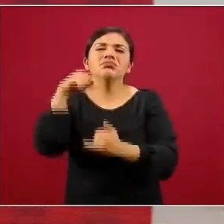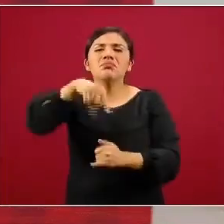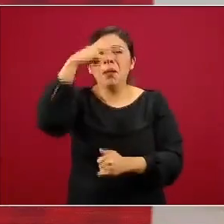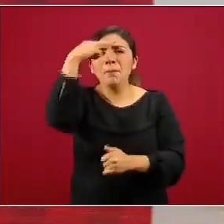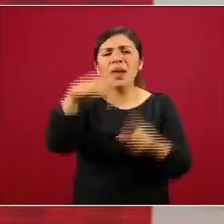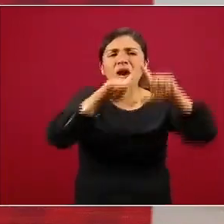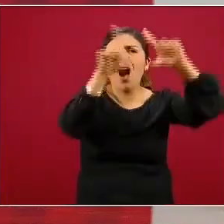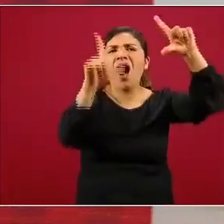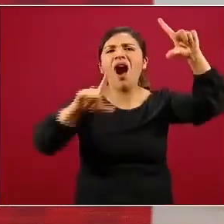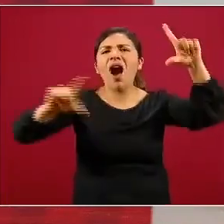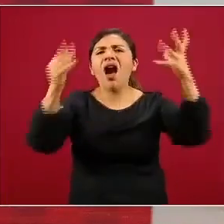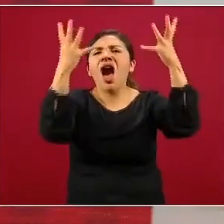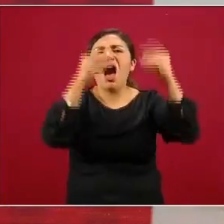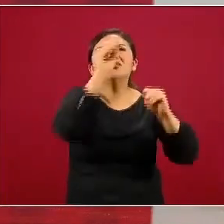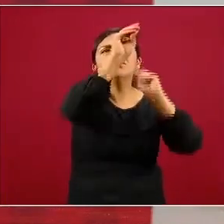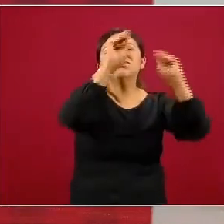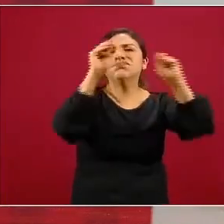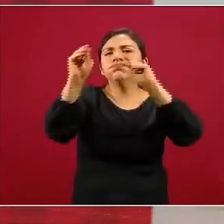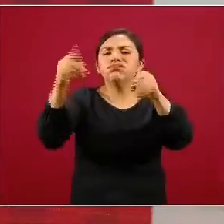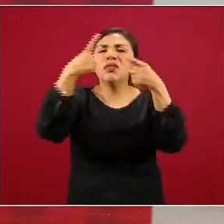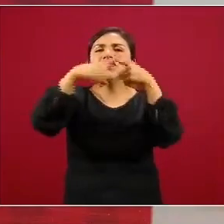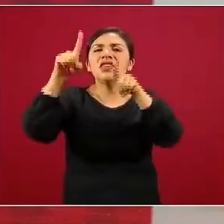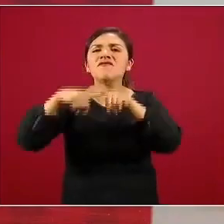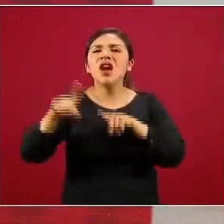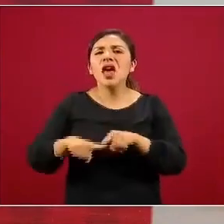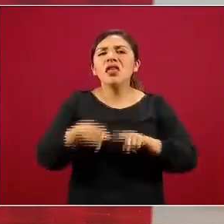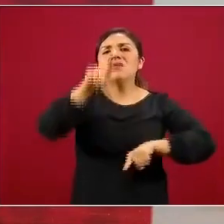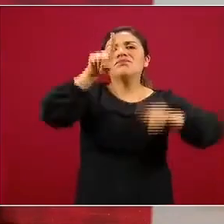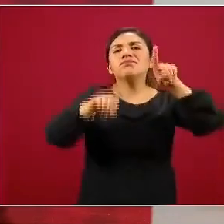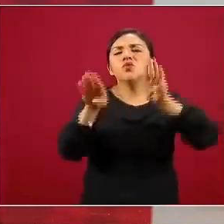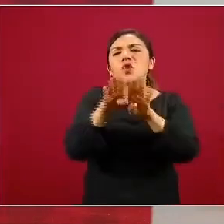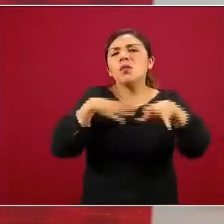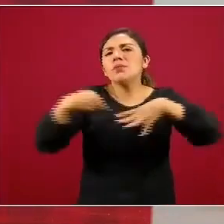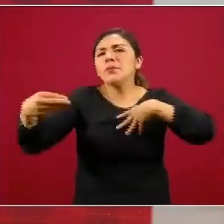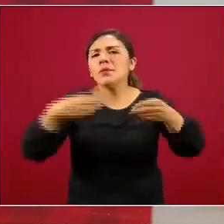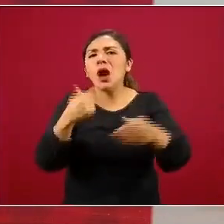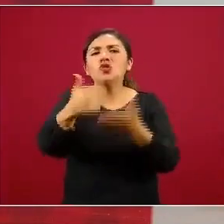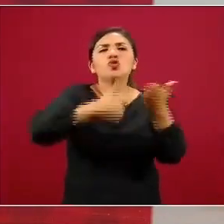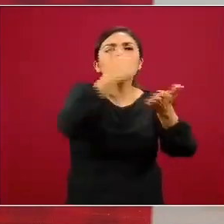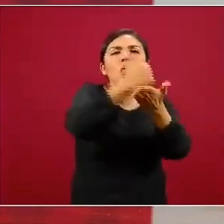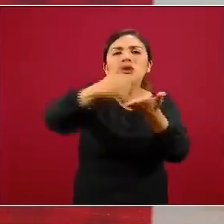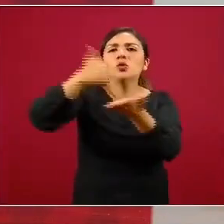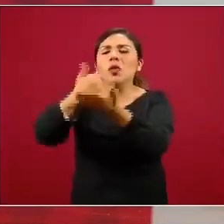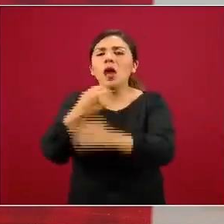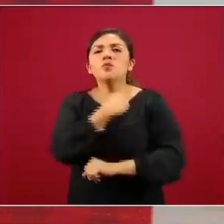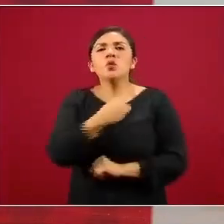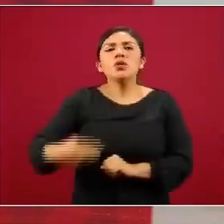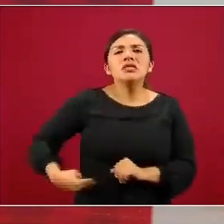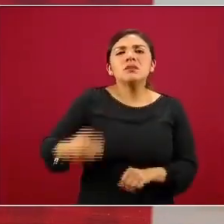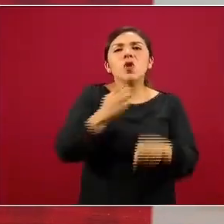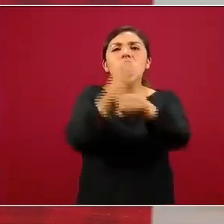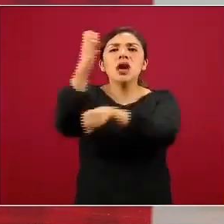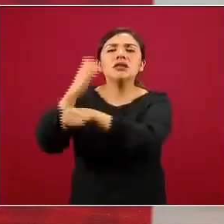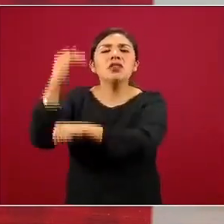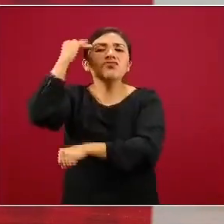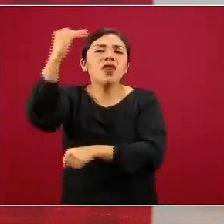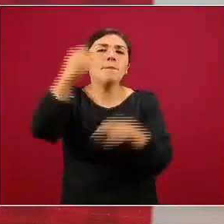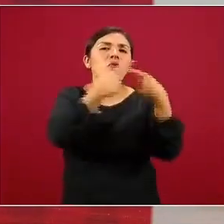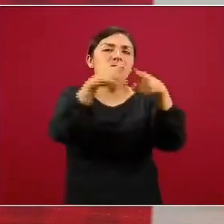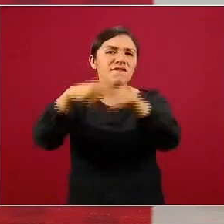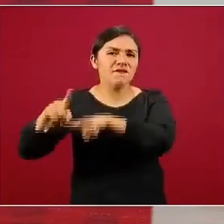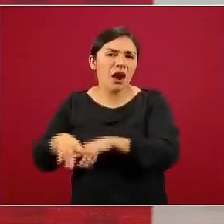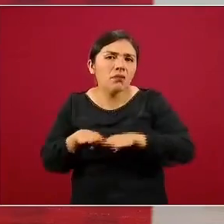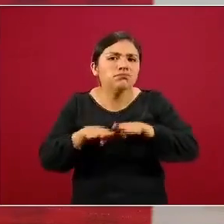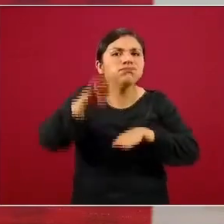México tienen múltiples epidemias que se dan en ciudades, en municipios o en estados a tiempos